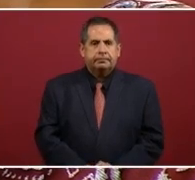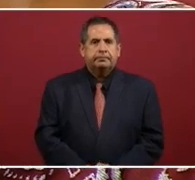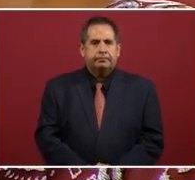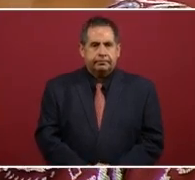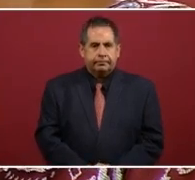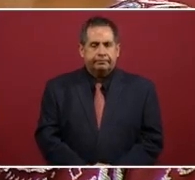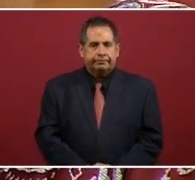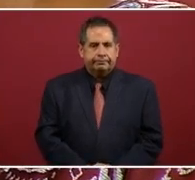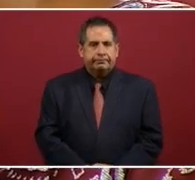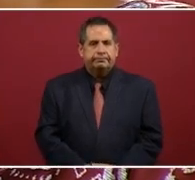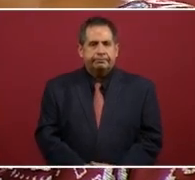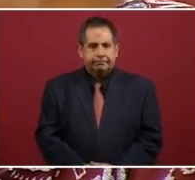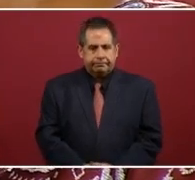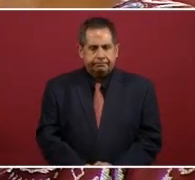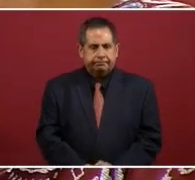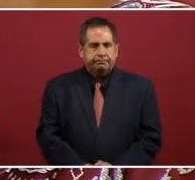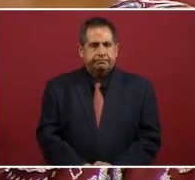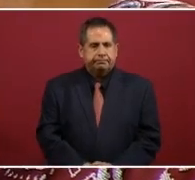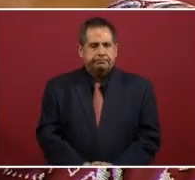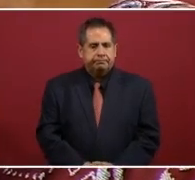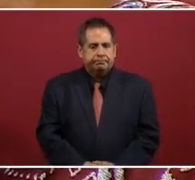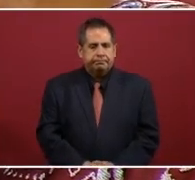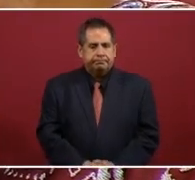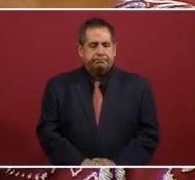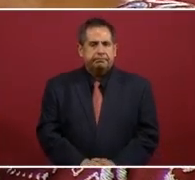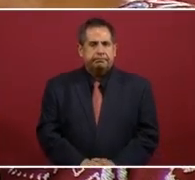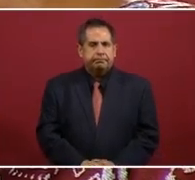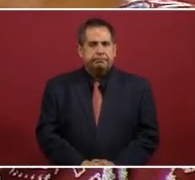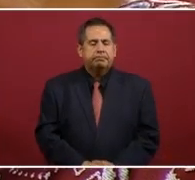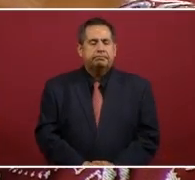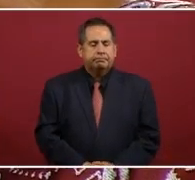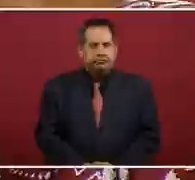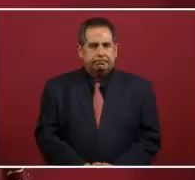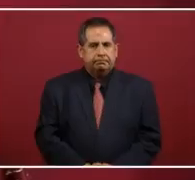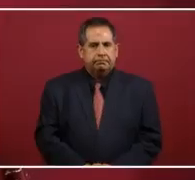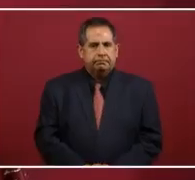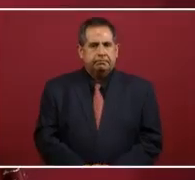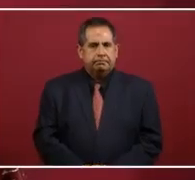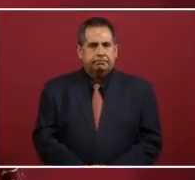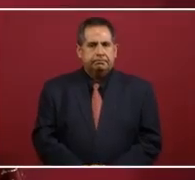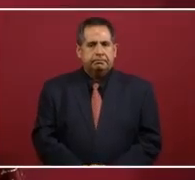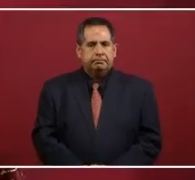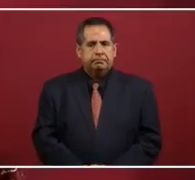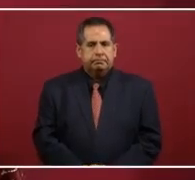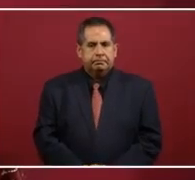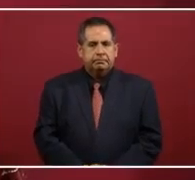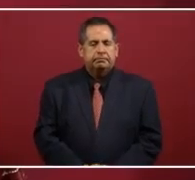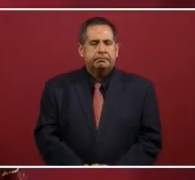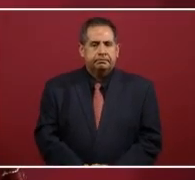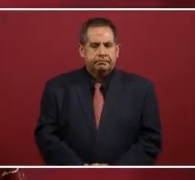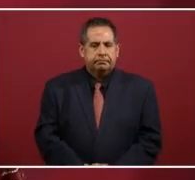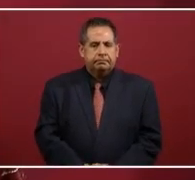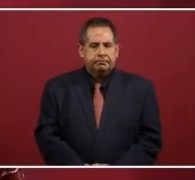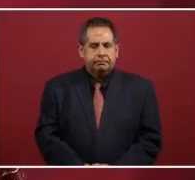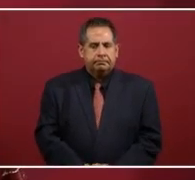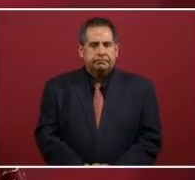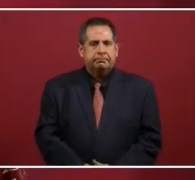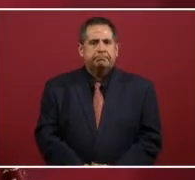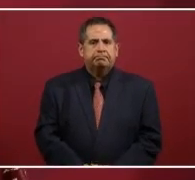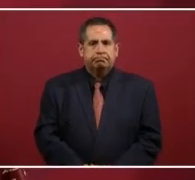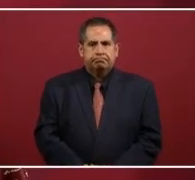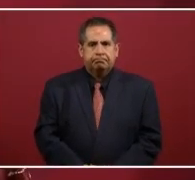in a particular region or a country. In Latin America, the initiative will focus specifically on